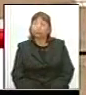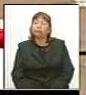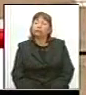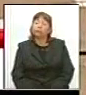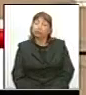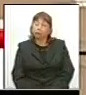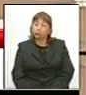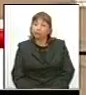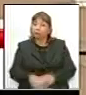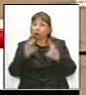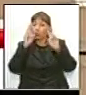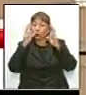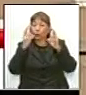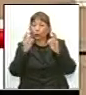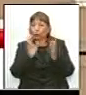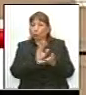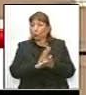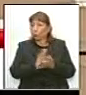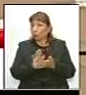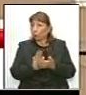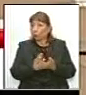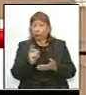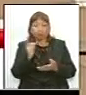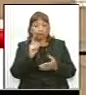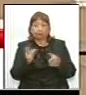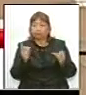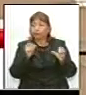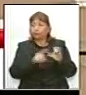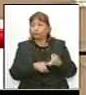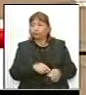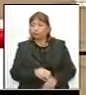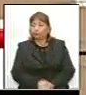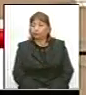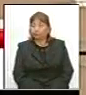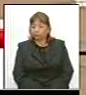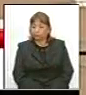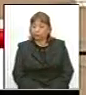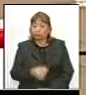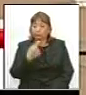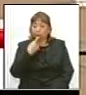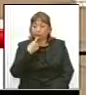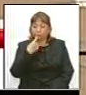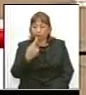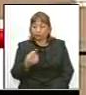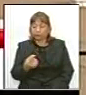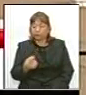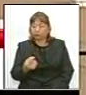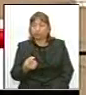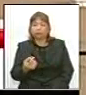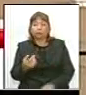es deliberante. No es vinculante, es deliberante. Y al ser deliberante, se zanja con el